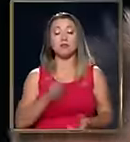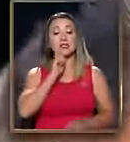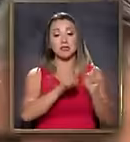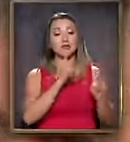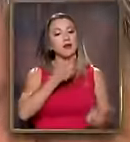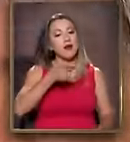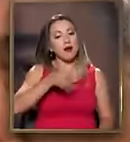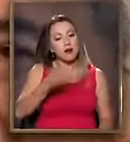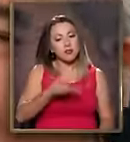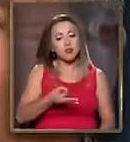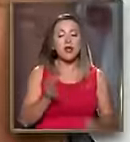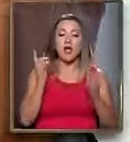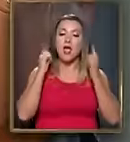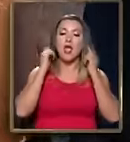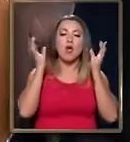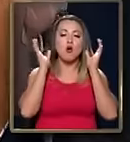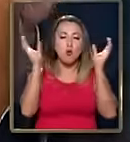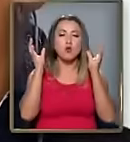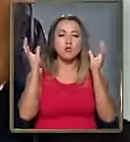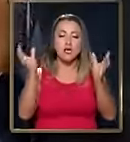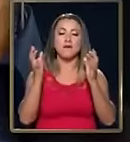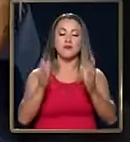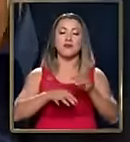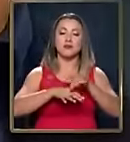jajá. Escucha.